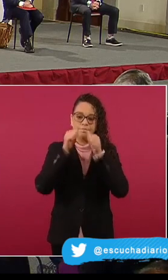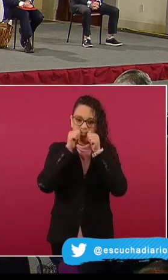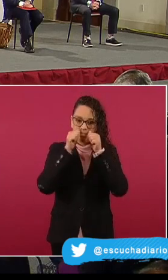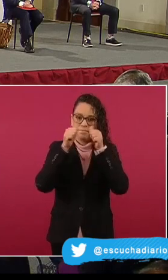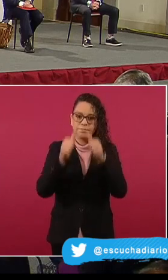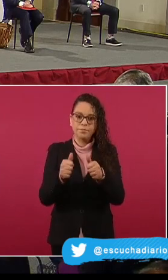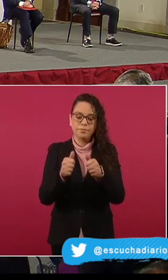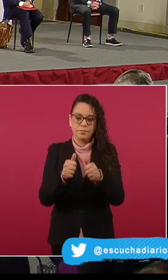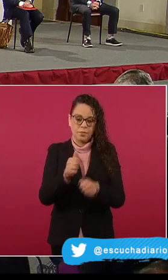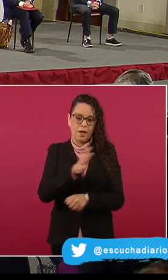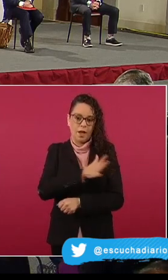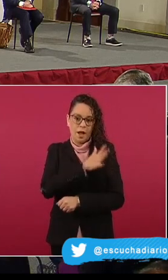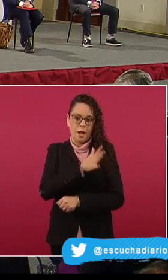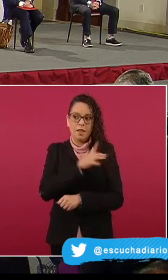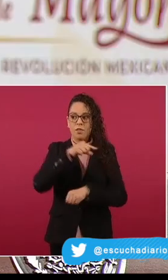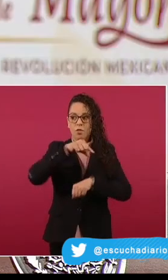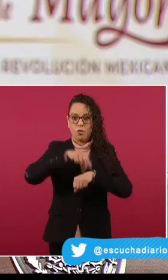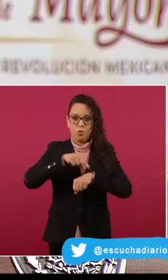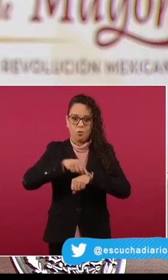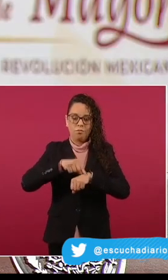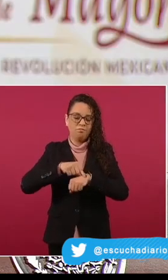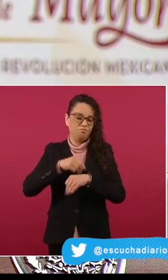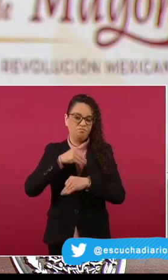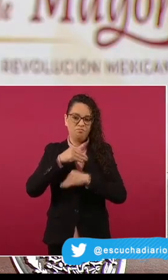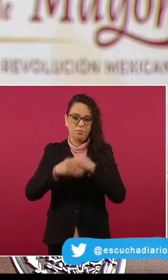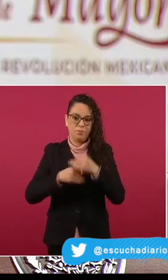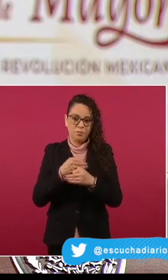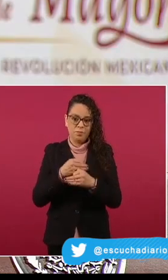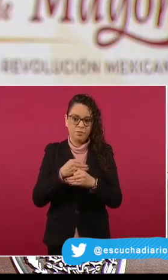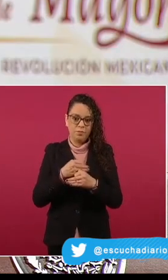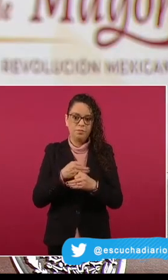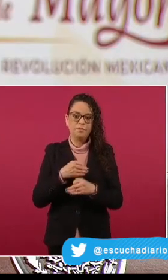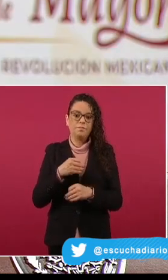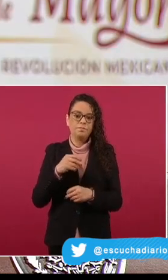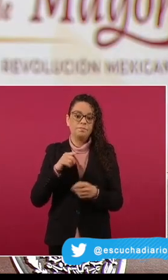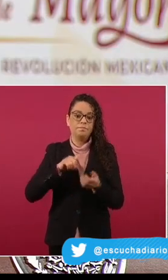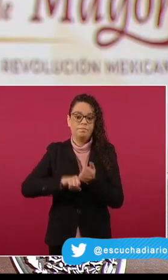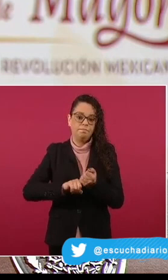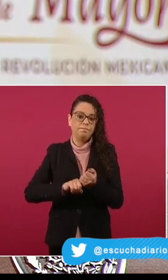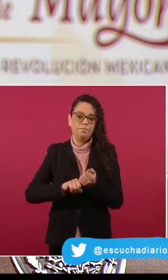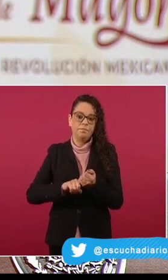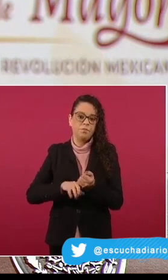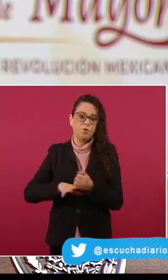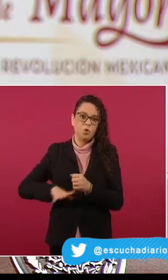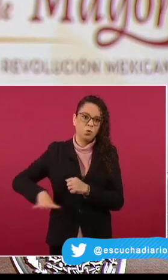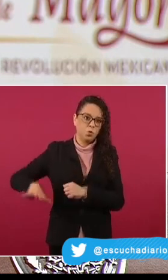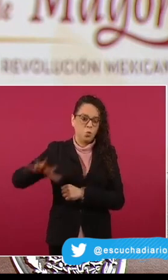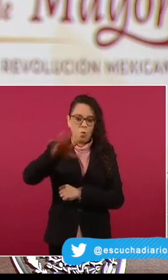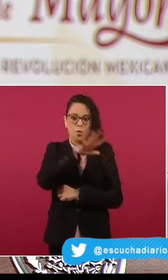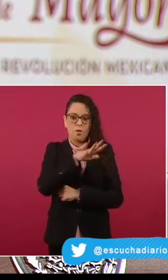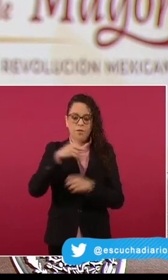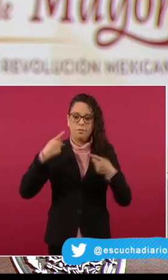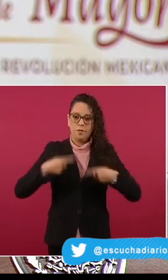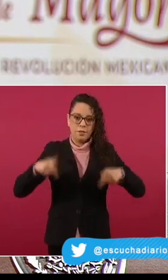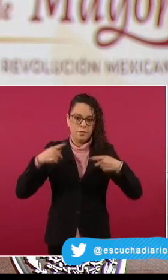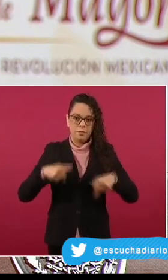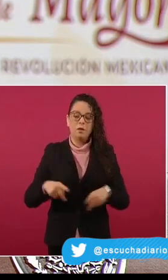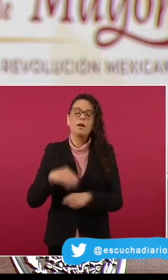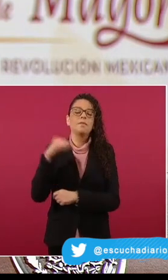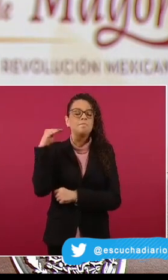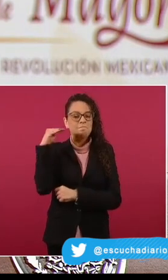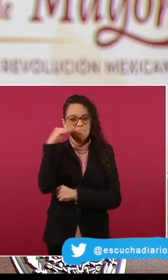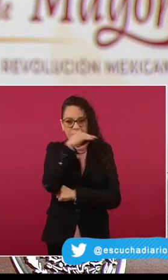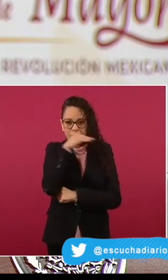El presidente pide que los legisladores tomen en cuenta todas las opiniones sobre la reforma electoral, incluso hasta la de Calderón, porque